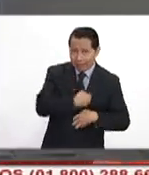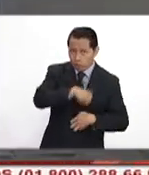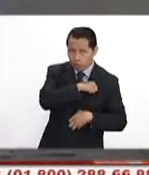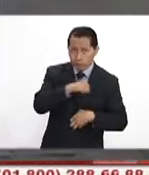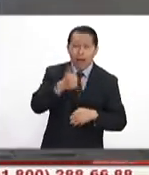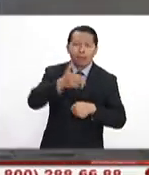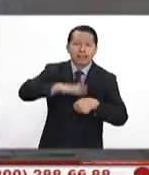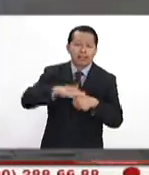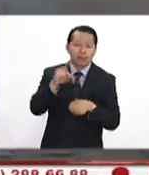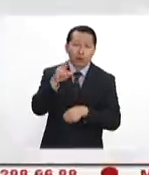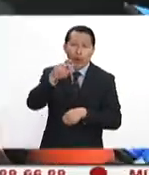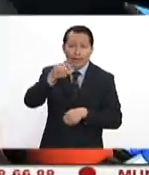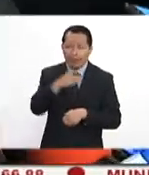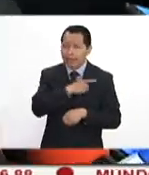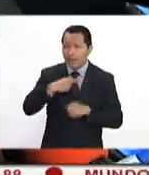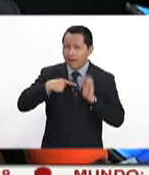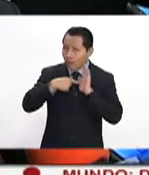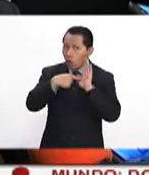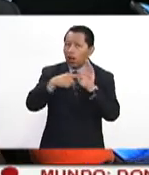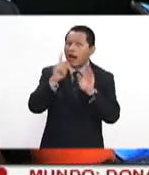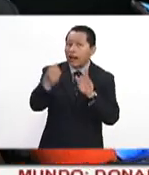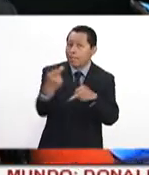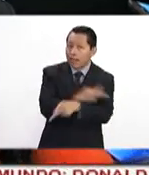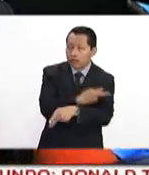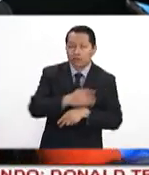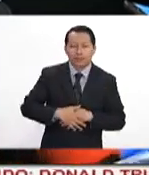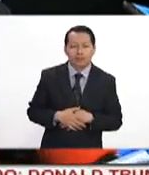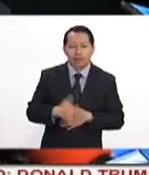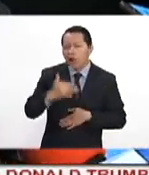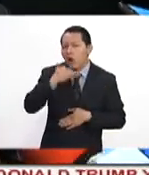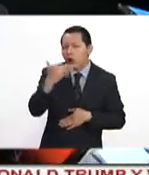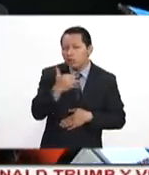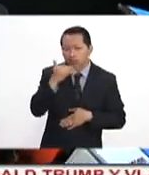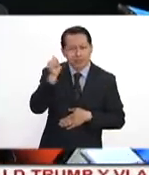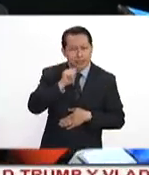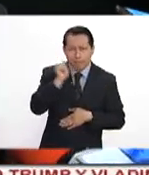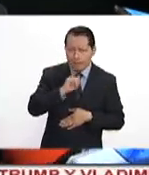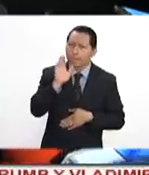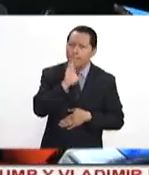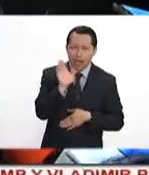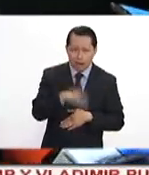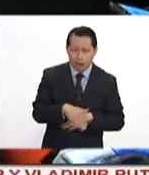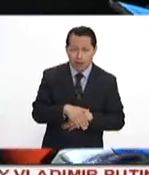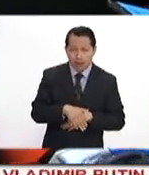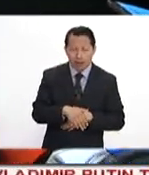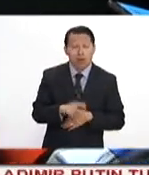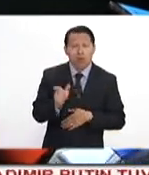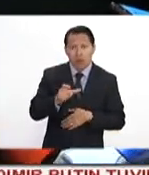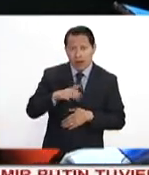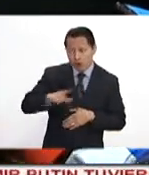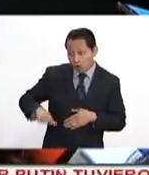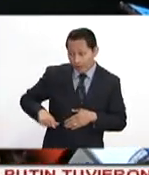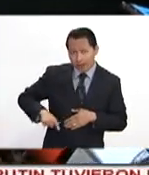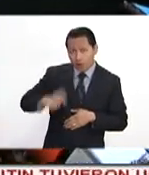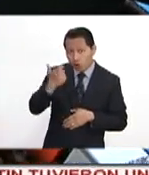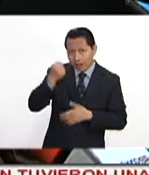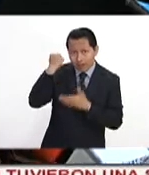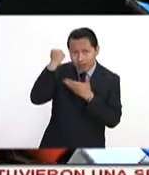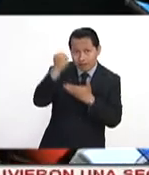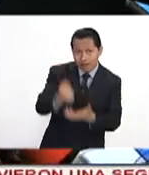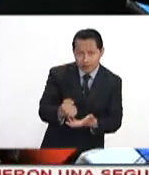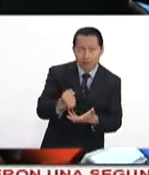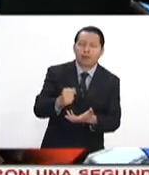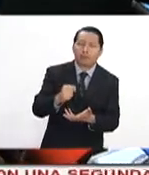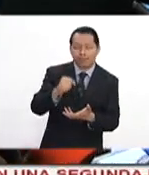durante la administración de Duarte. Cualquier acto de corrupción siempre es terrible. Cuando se trata de recursos